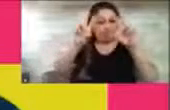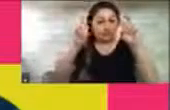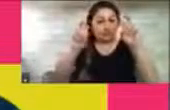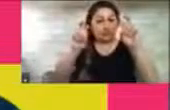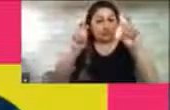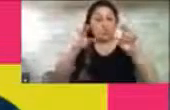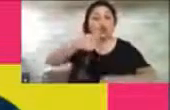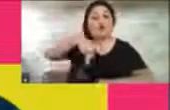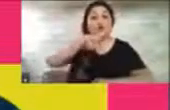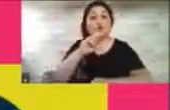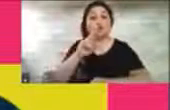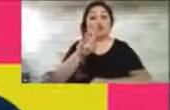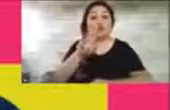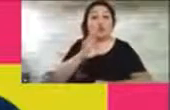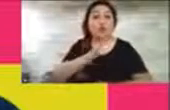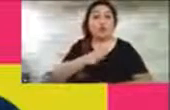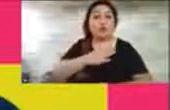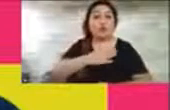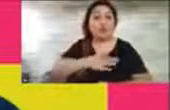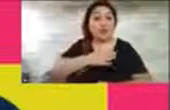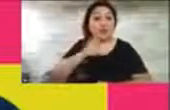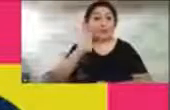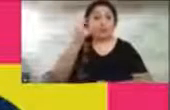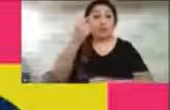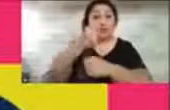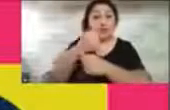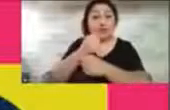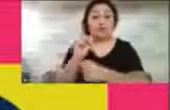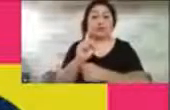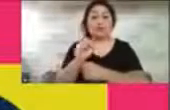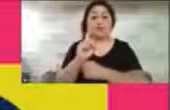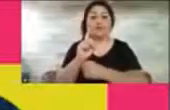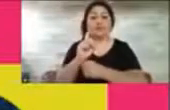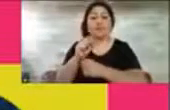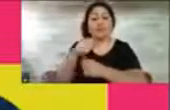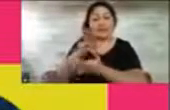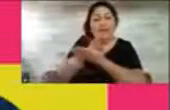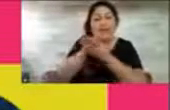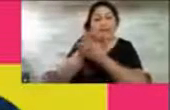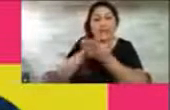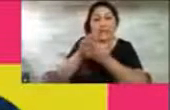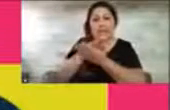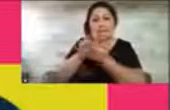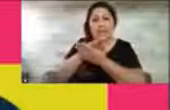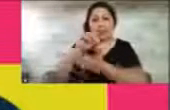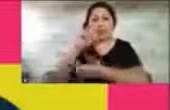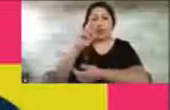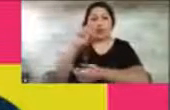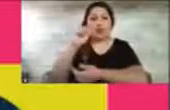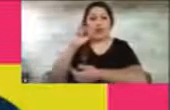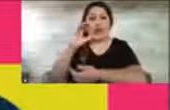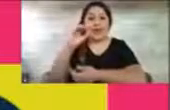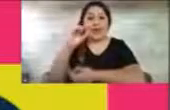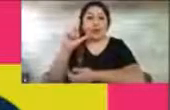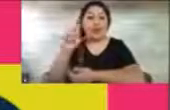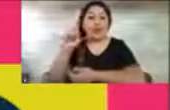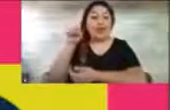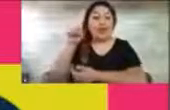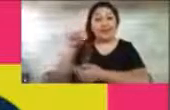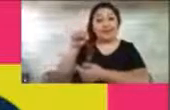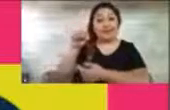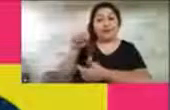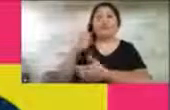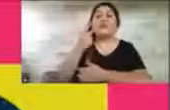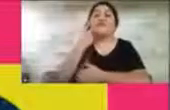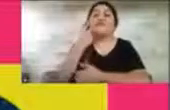personas encuentren trabajo voy a poner el ejemplo más cercano que tenemos hoy en día que es ahora con hoy con ahora cuando estamos viendo la posibilidad de